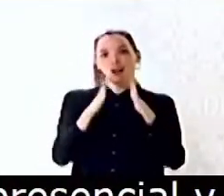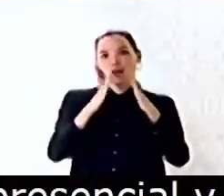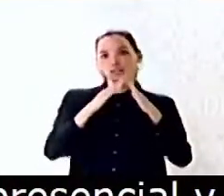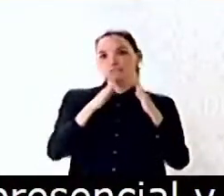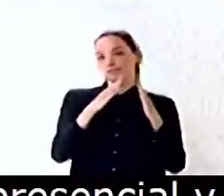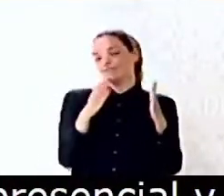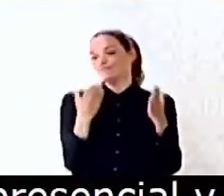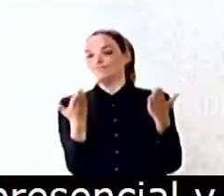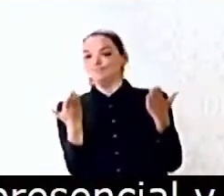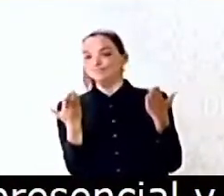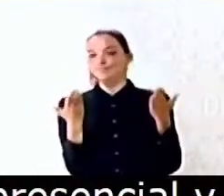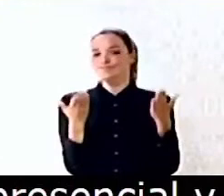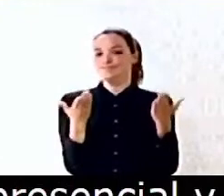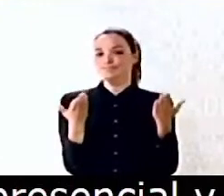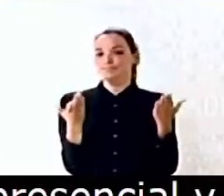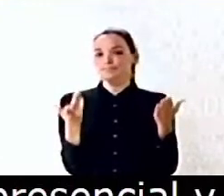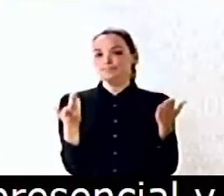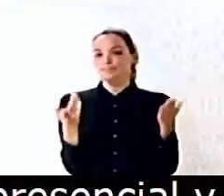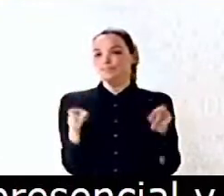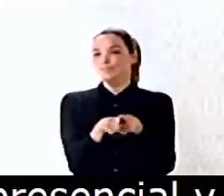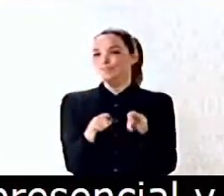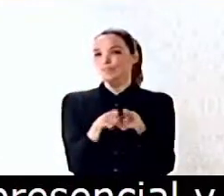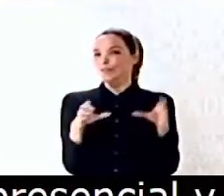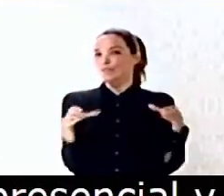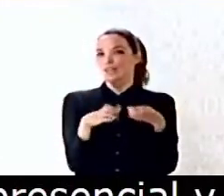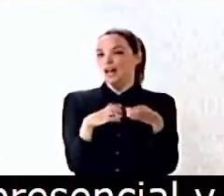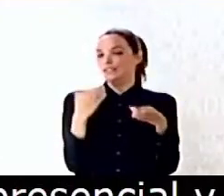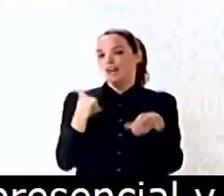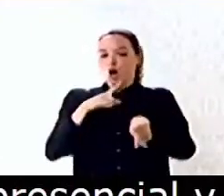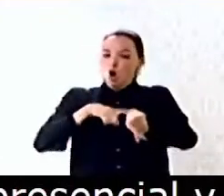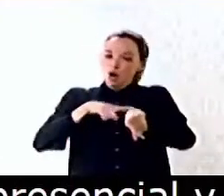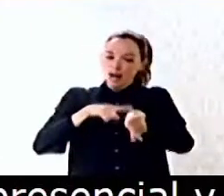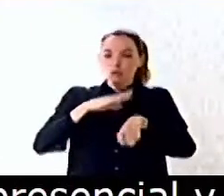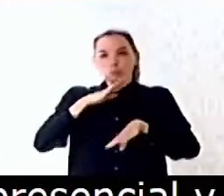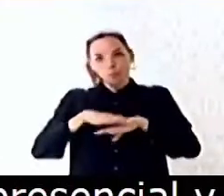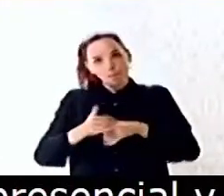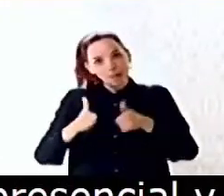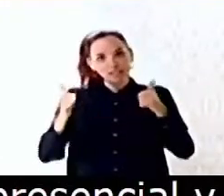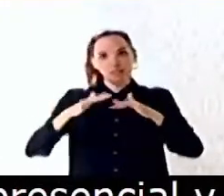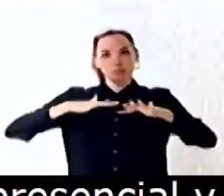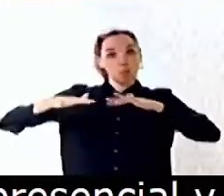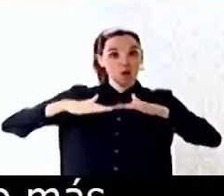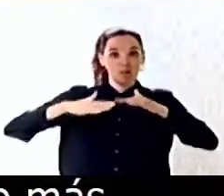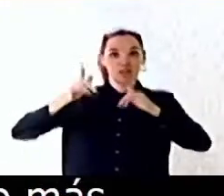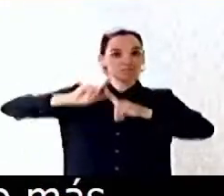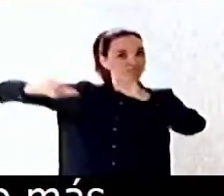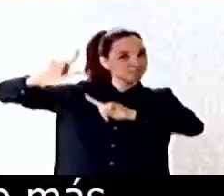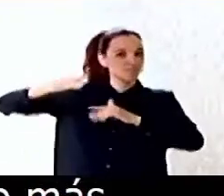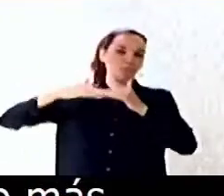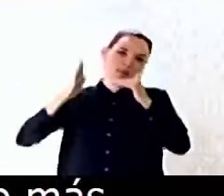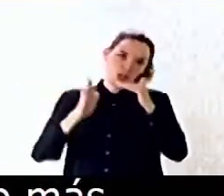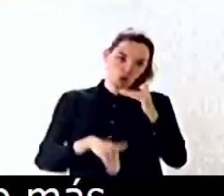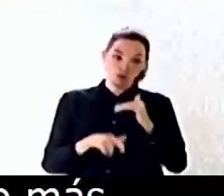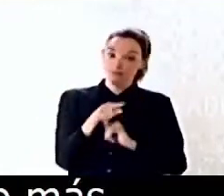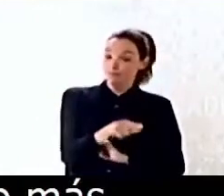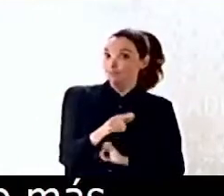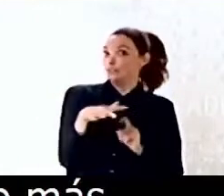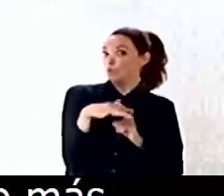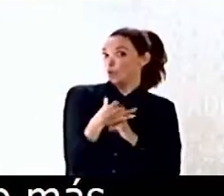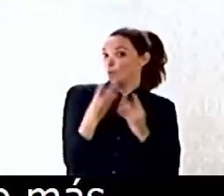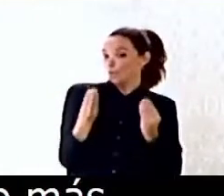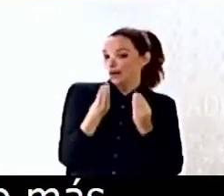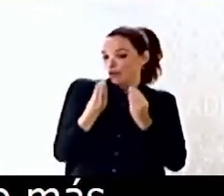familiares sean muchísimo más disciplinados, que haya menor movilidad. Aprovechemos eso junto con la